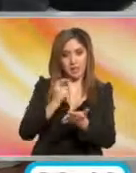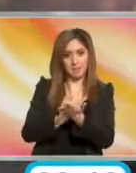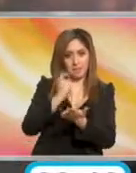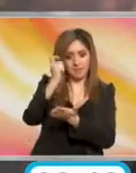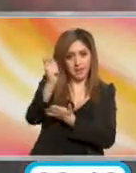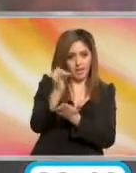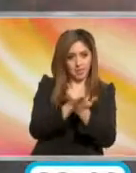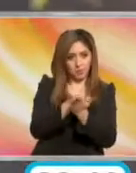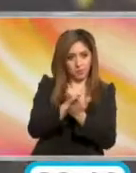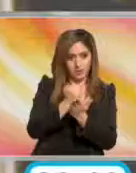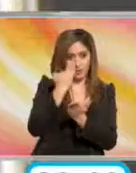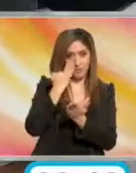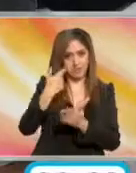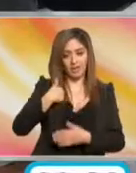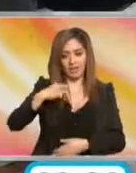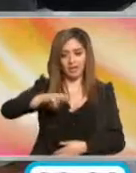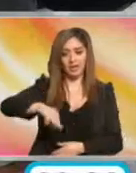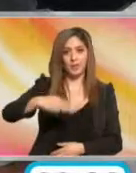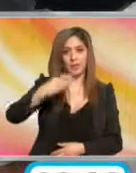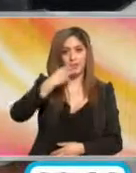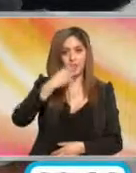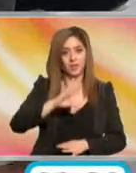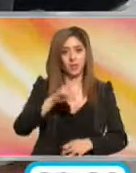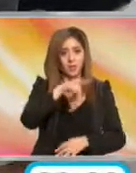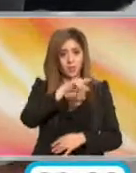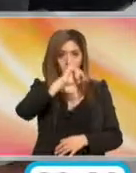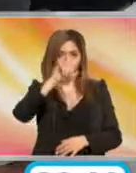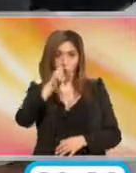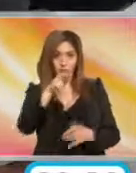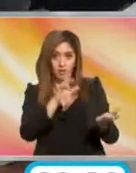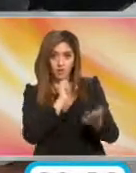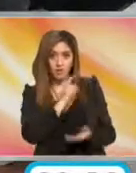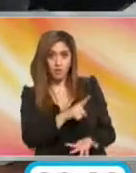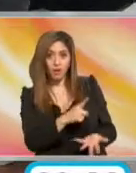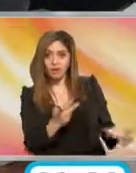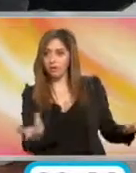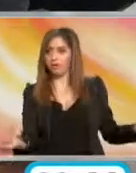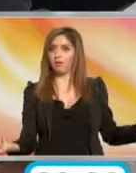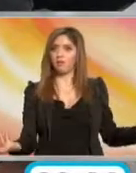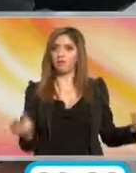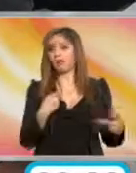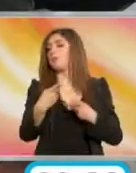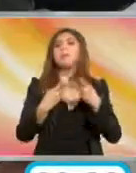mira. Están listos los tenedores. Ah, Juan, tú también. También, Yo también claro, aposté con él. claro. Ay,